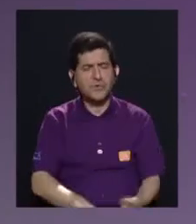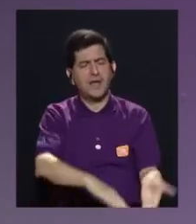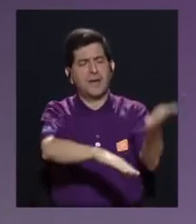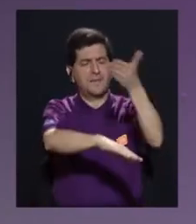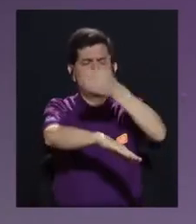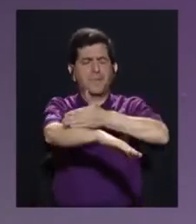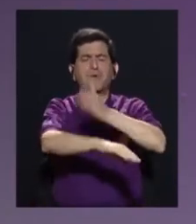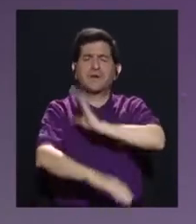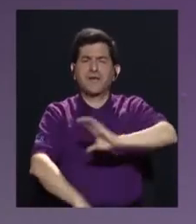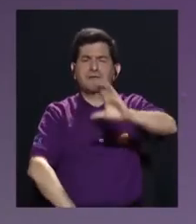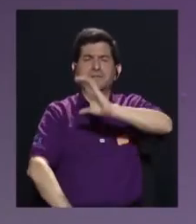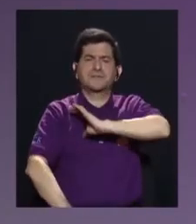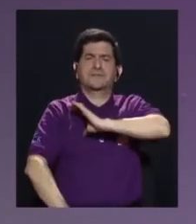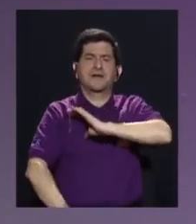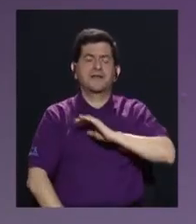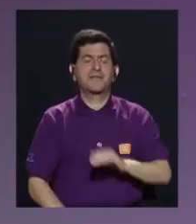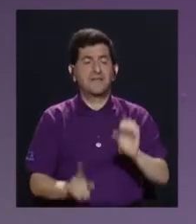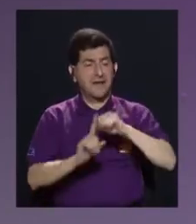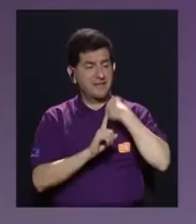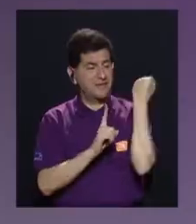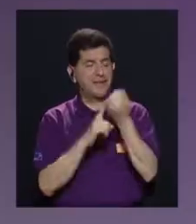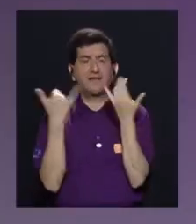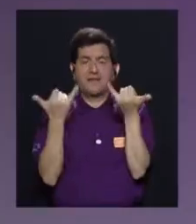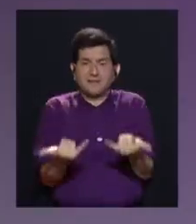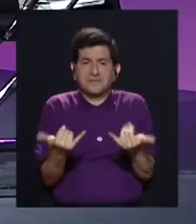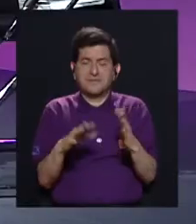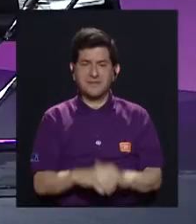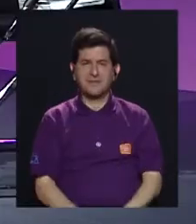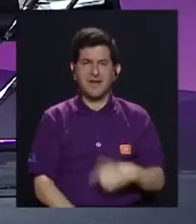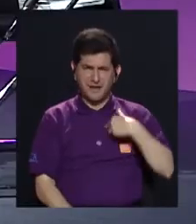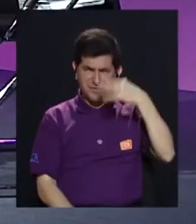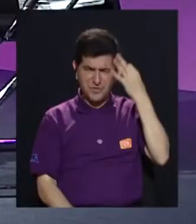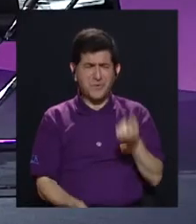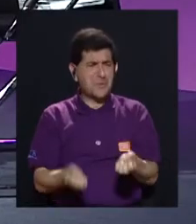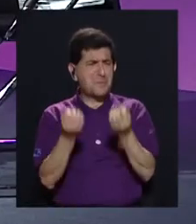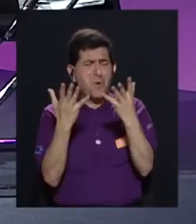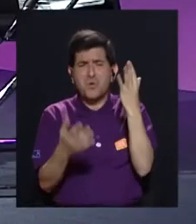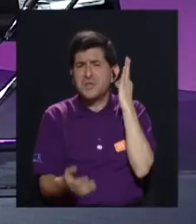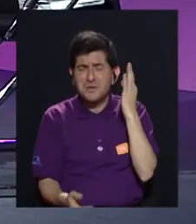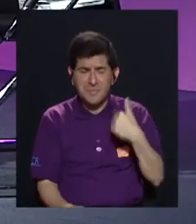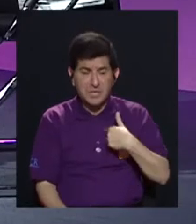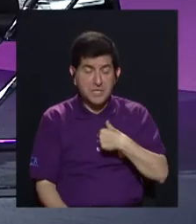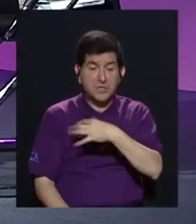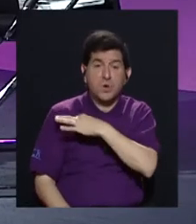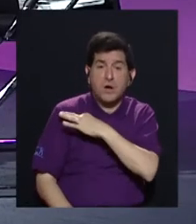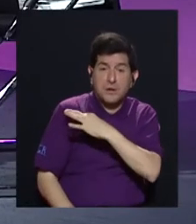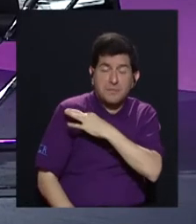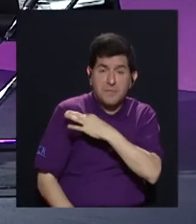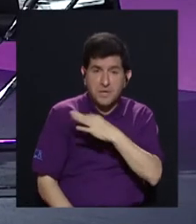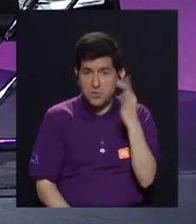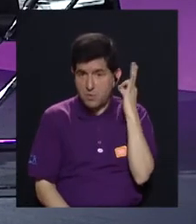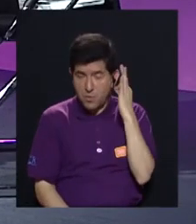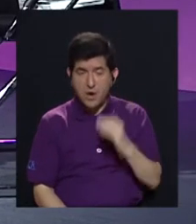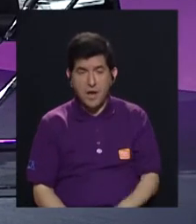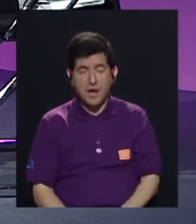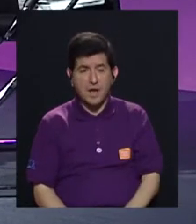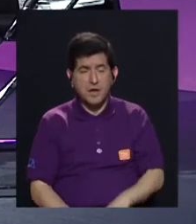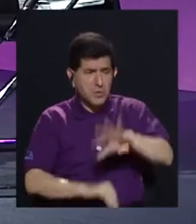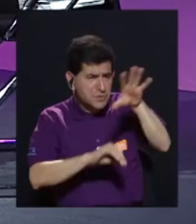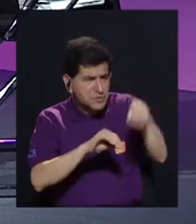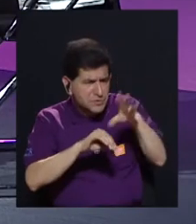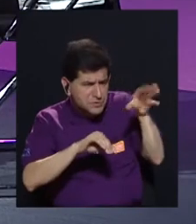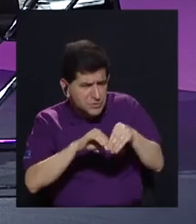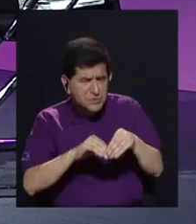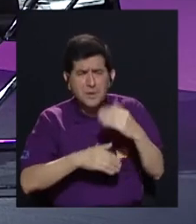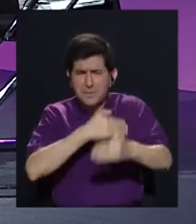cualitativo en esta sociedad yo creo que muchísimas mujeres yo más bien quiero invitar a las mujeres para que nos sumemos a ese